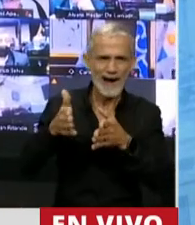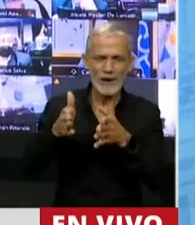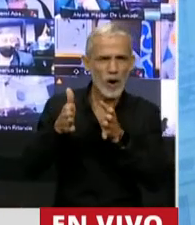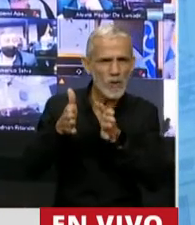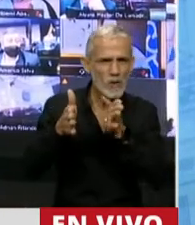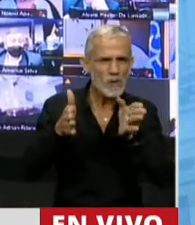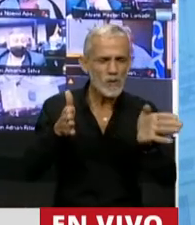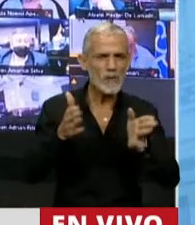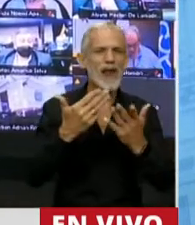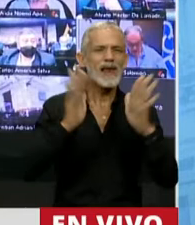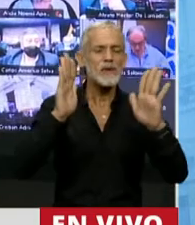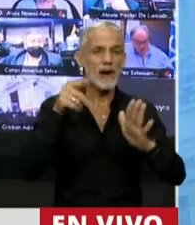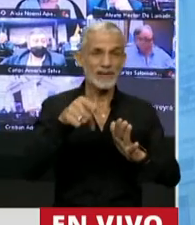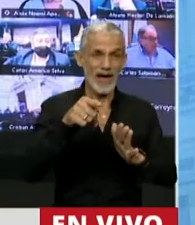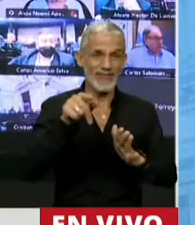se consagró